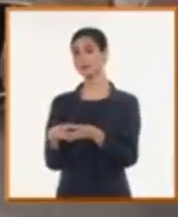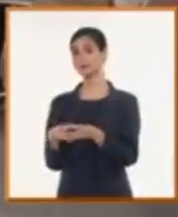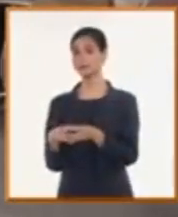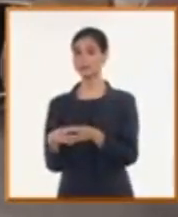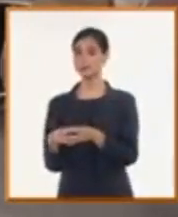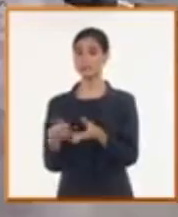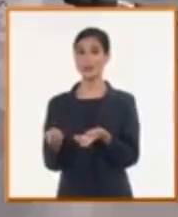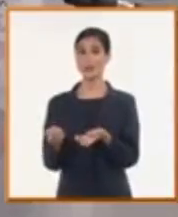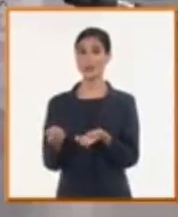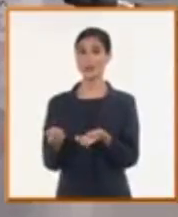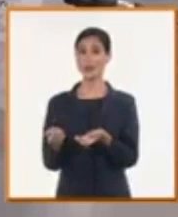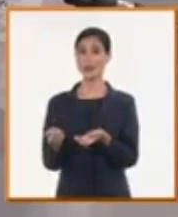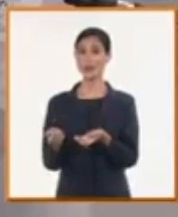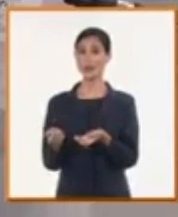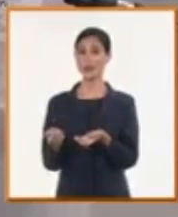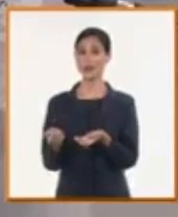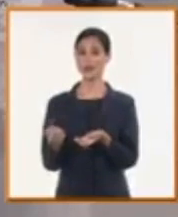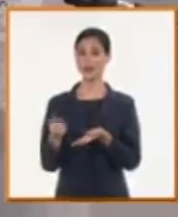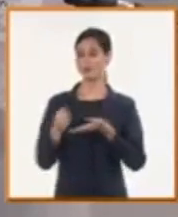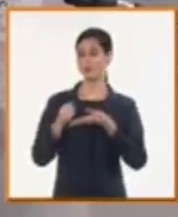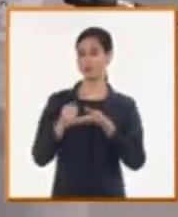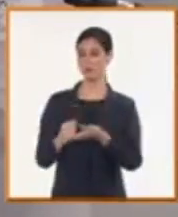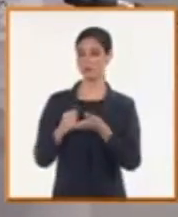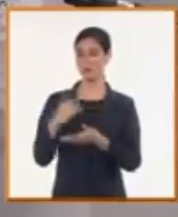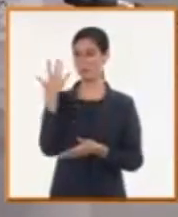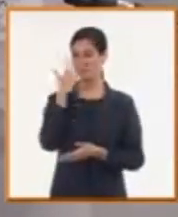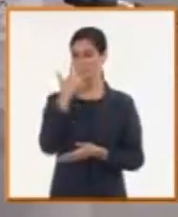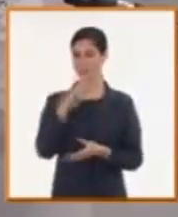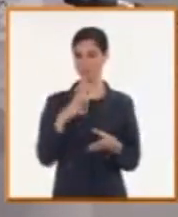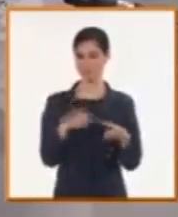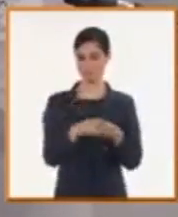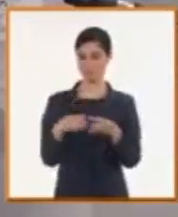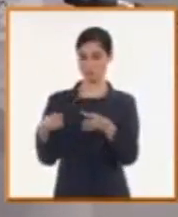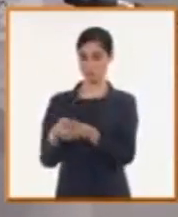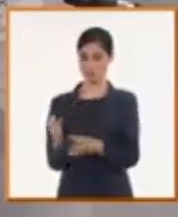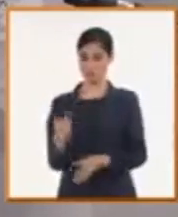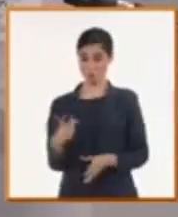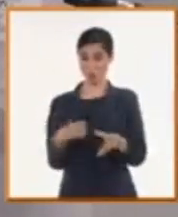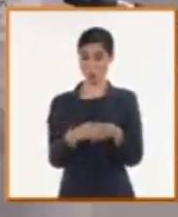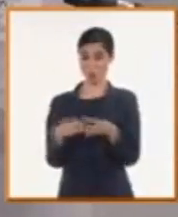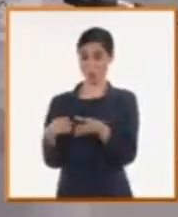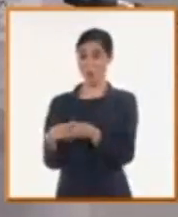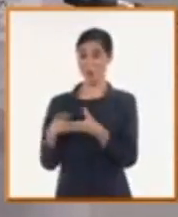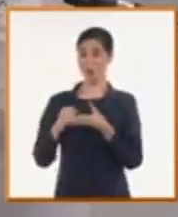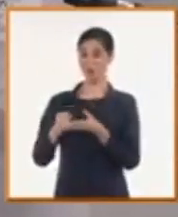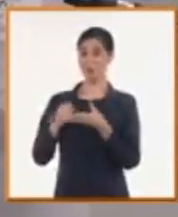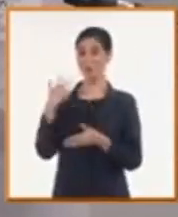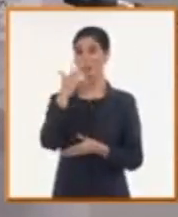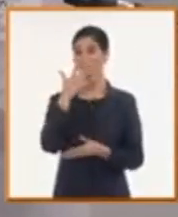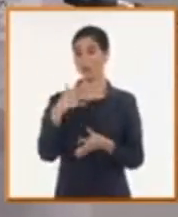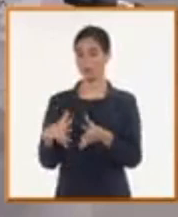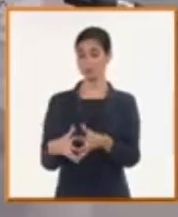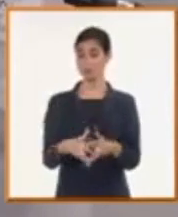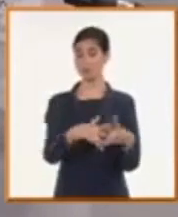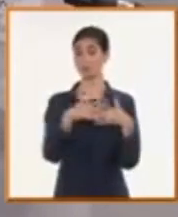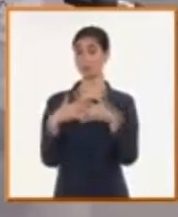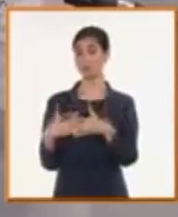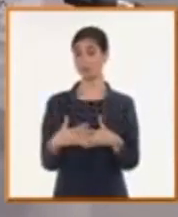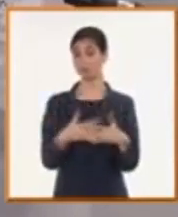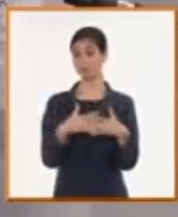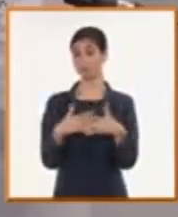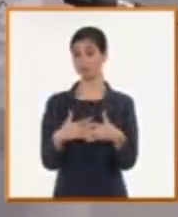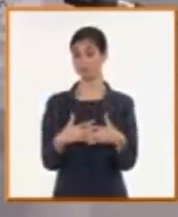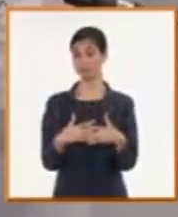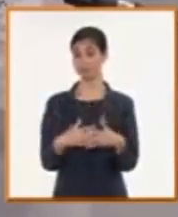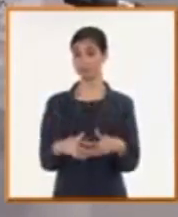entre ellos Sudáfrica y Estados Unidos. Era hacer fracasar la independencia de Angola. Pero a veces se confunde esto un poco,